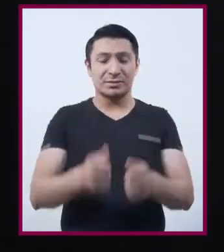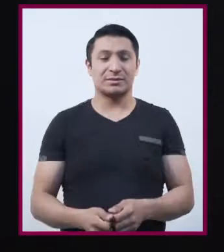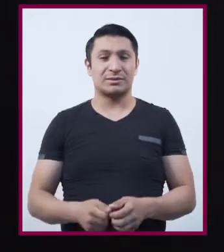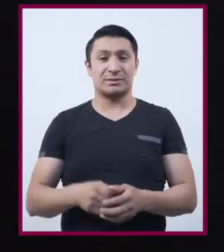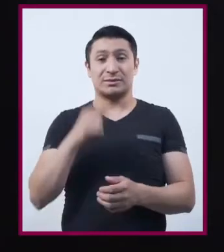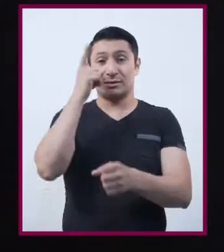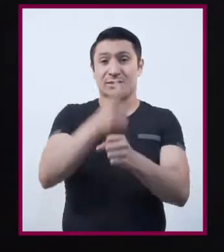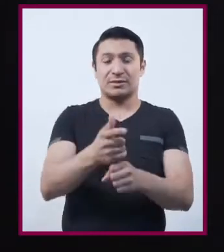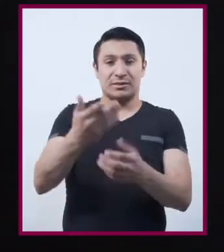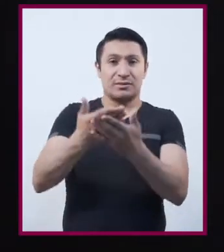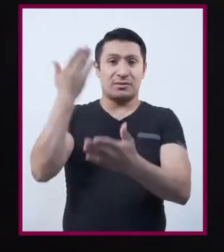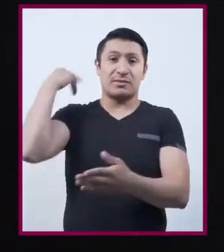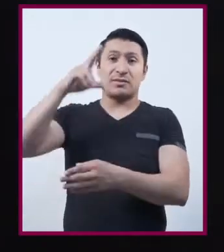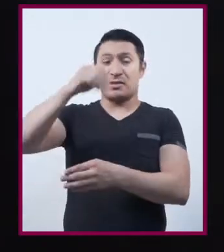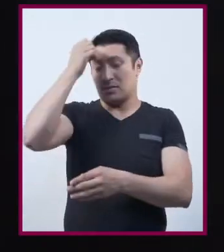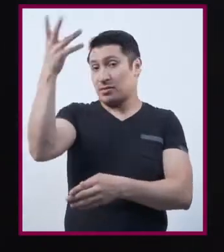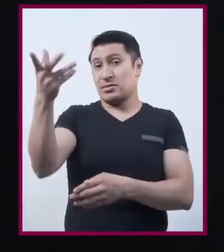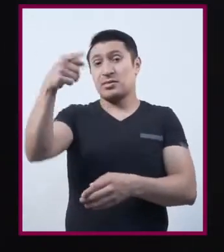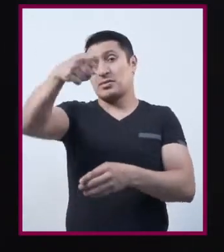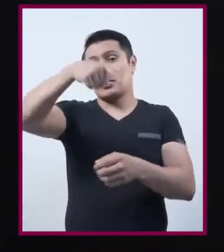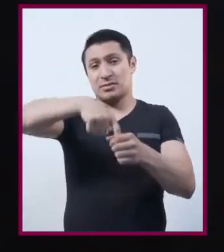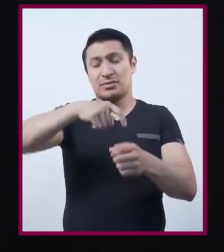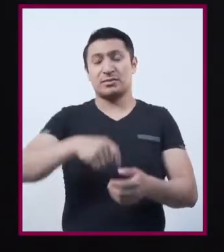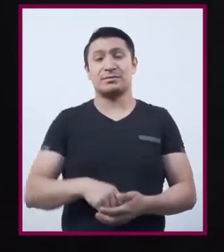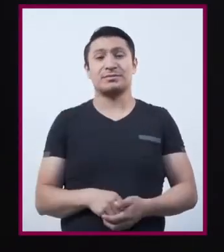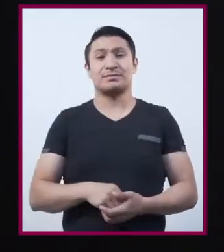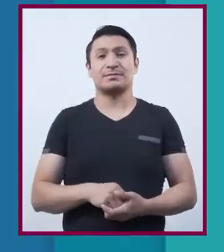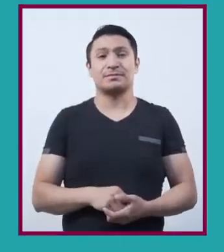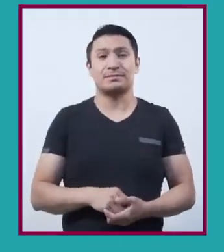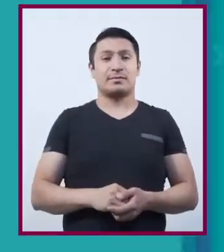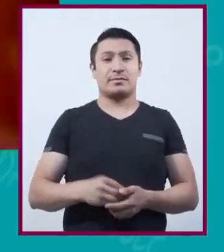atención. Verás que el pasado no ha pasado. ¡Conéctate!